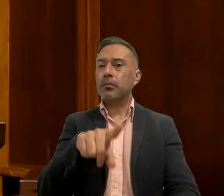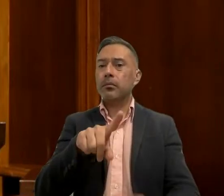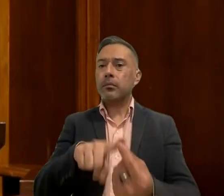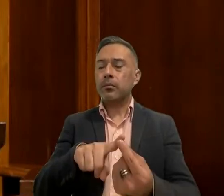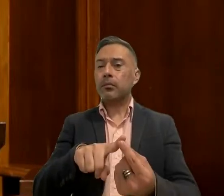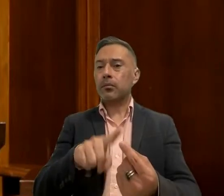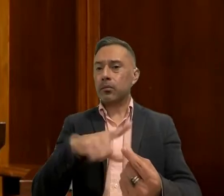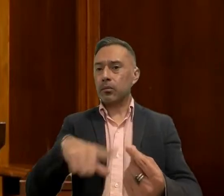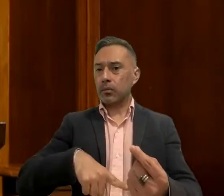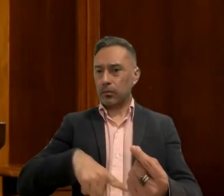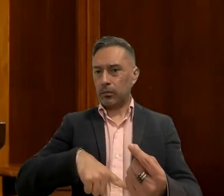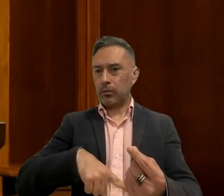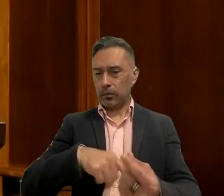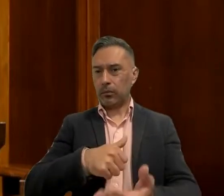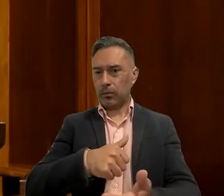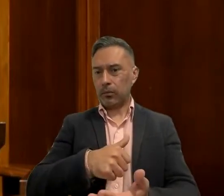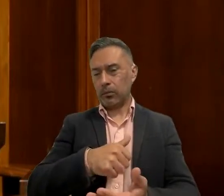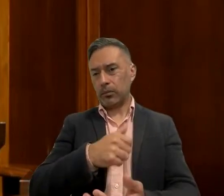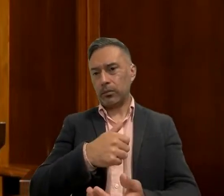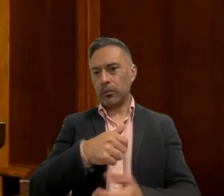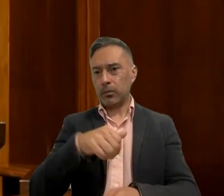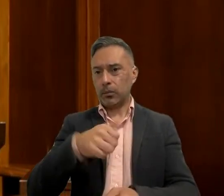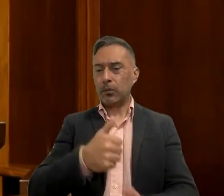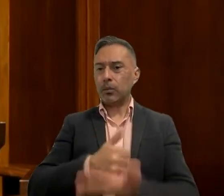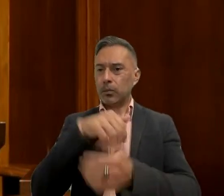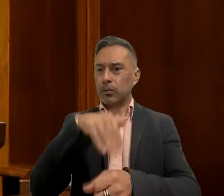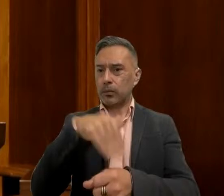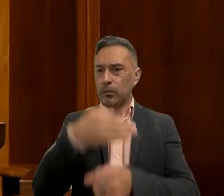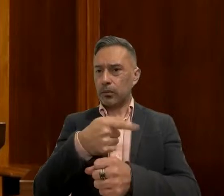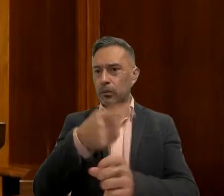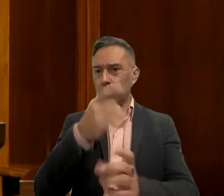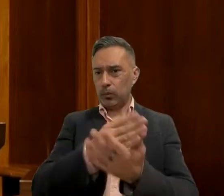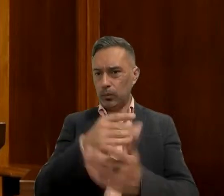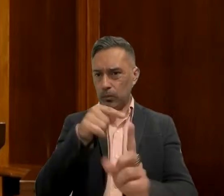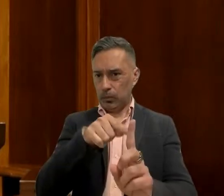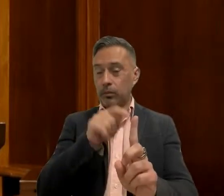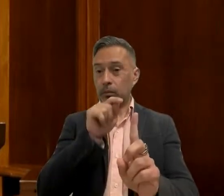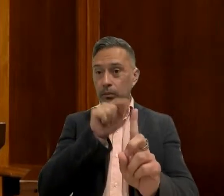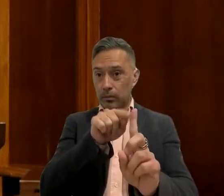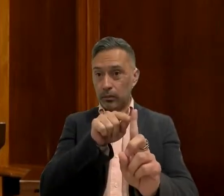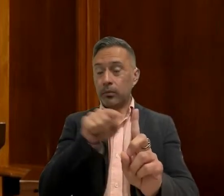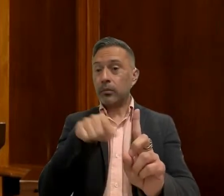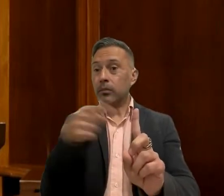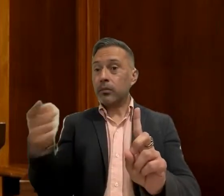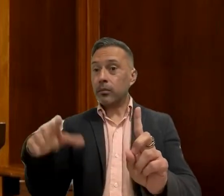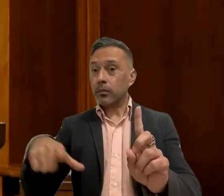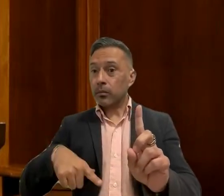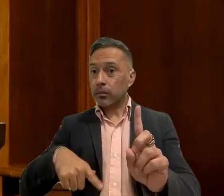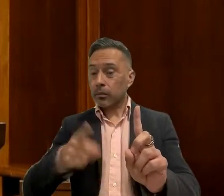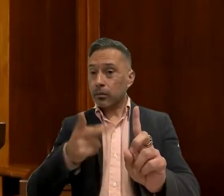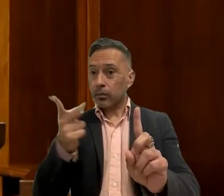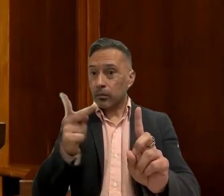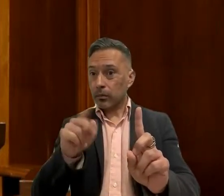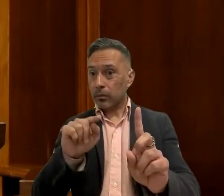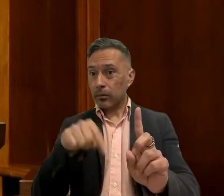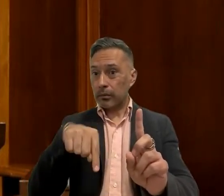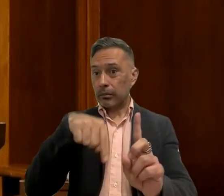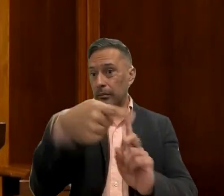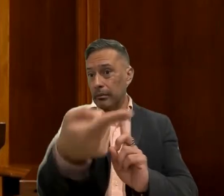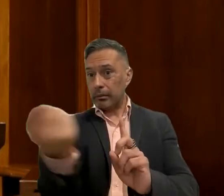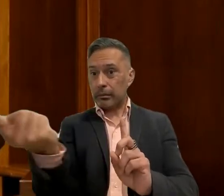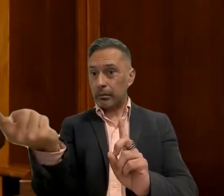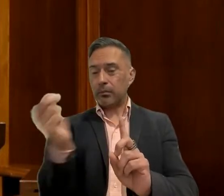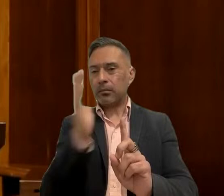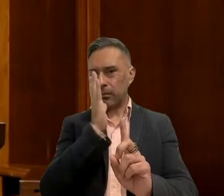manera exclusiva y no habrá autoridad intermedia entre este y el gobierno del Estado. Las constituciones de los